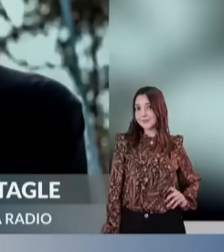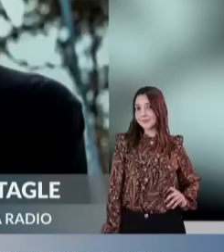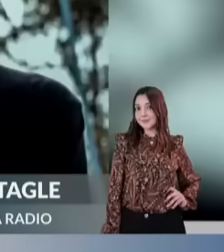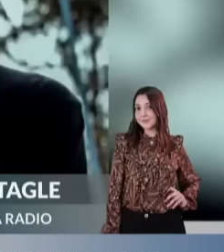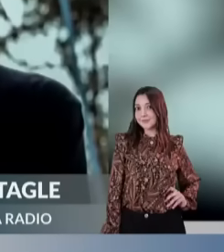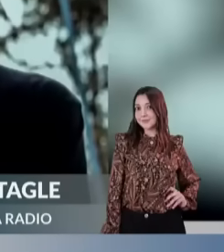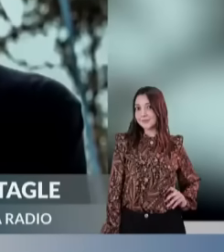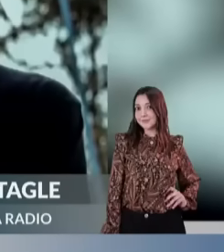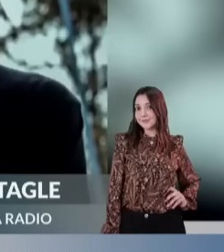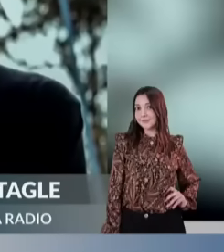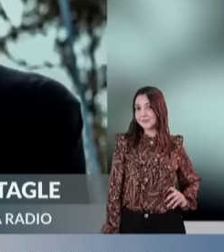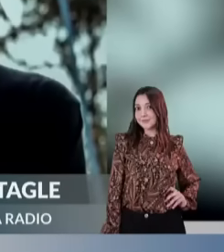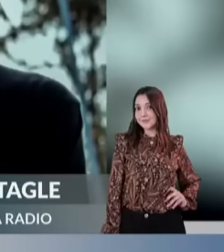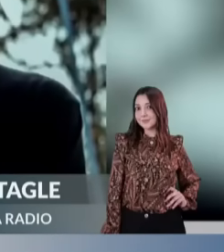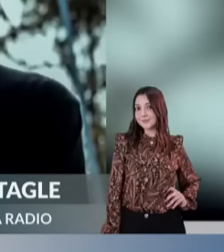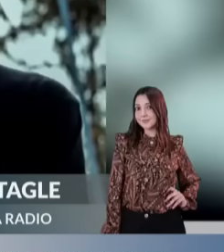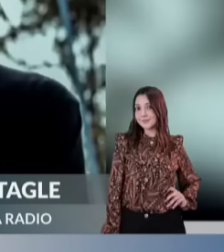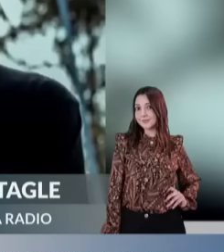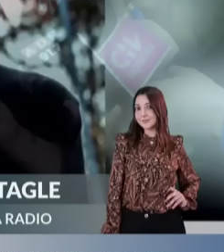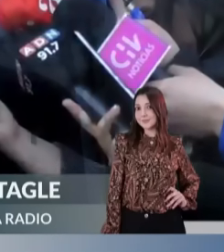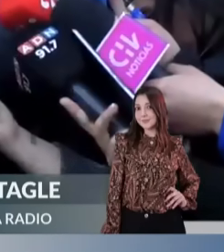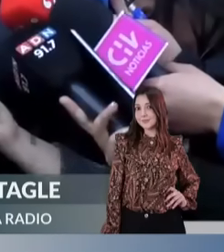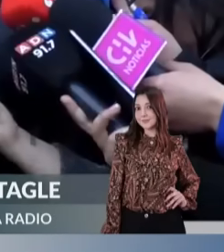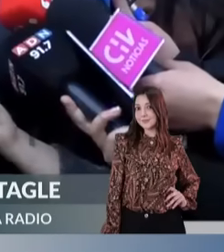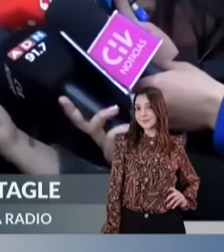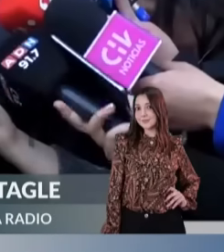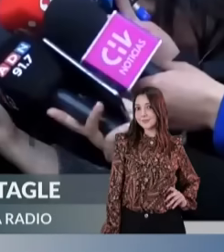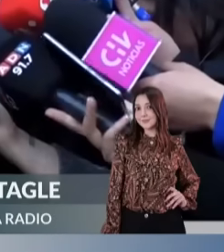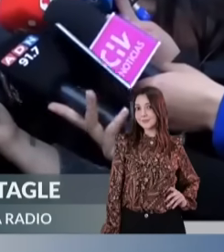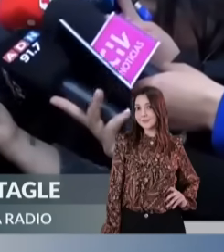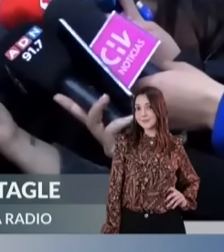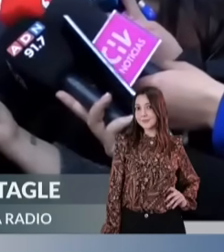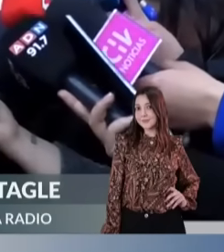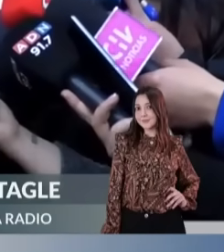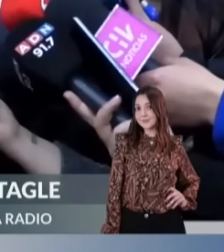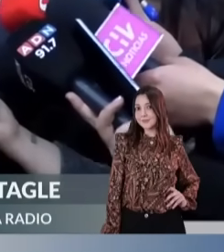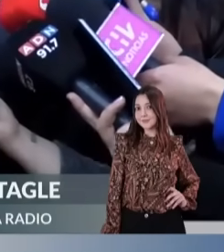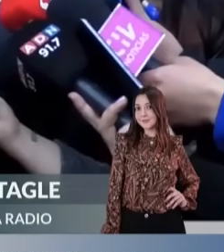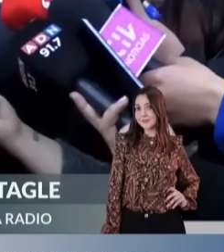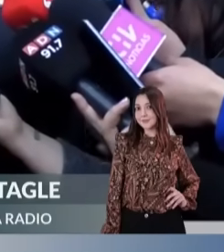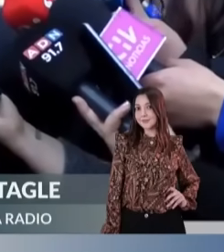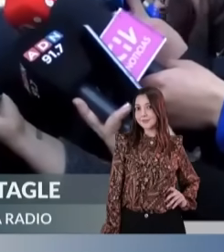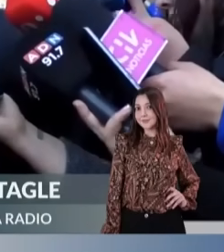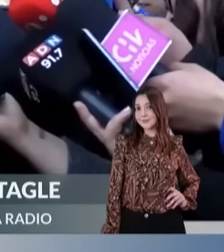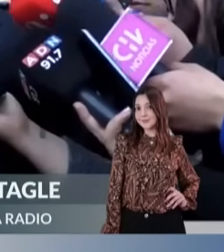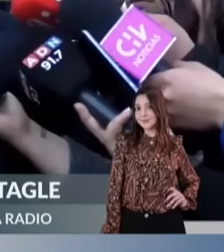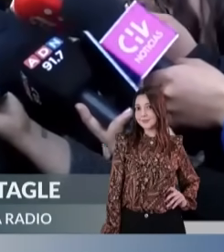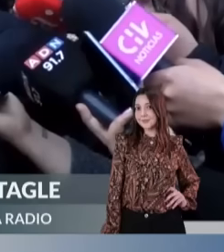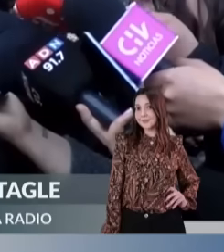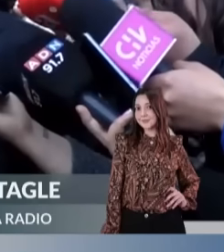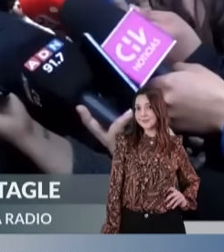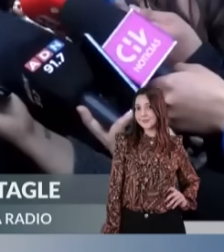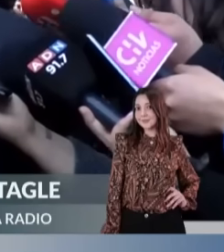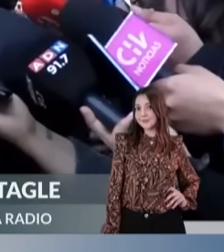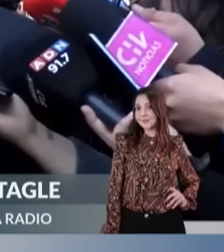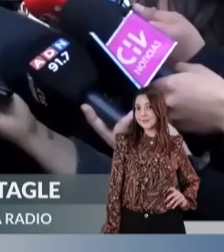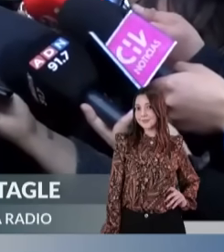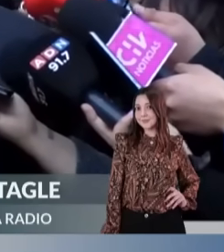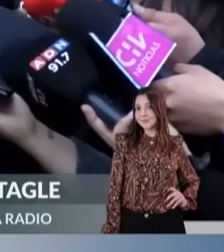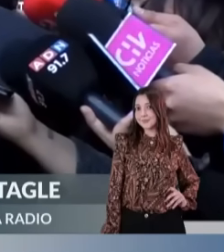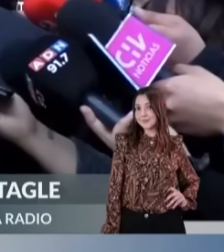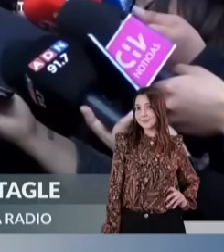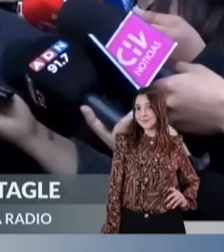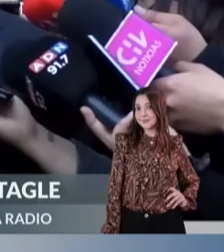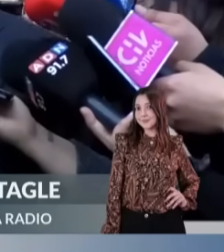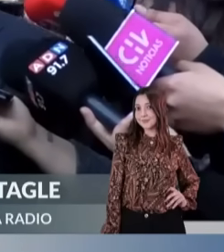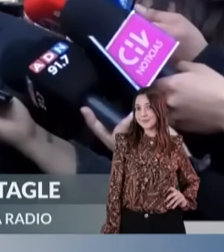ministros donde resulta que se estaban cometiendo ilegalidades en sus ministerios, y los ministros siguen tal cual, como si no hubiera pasado